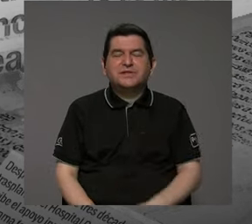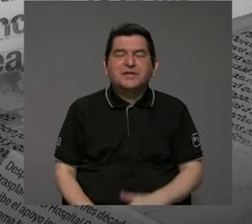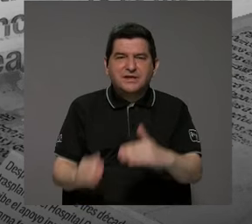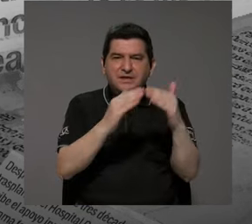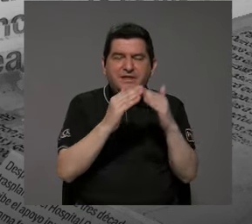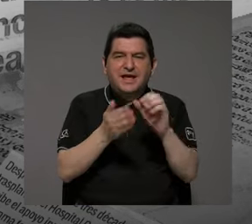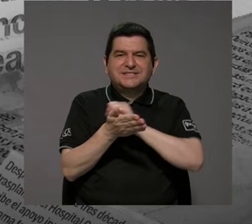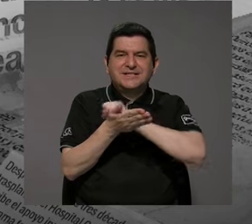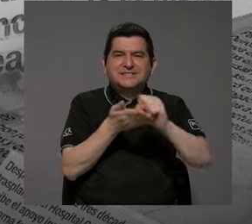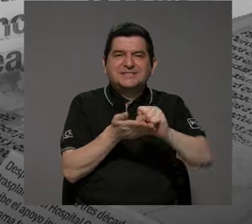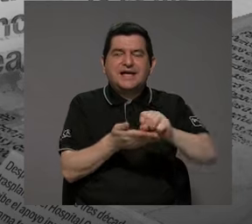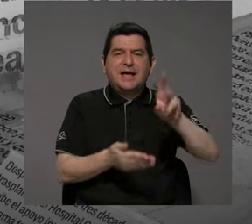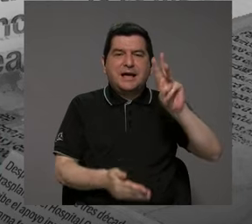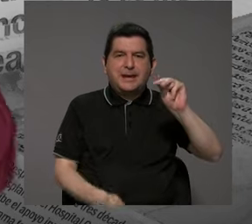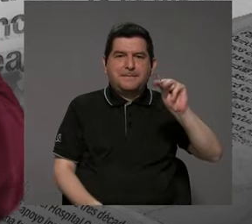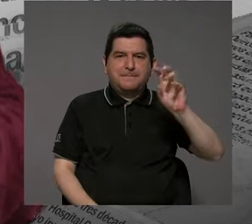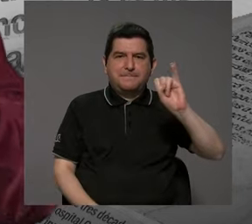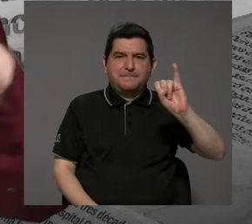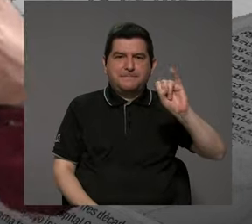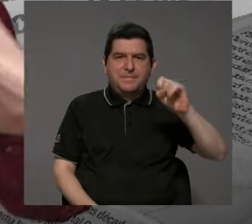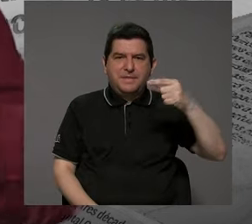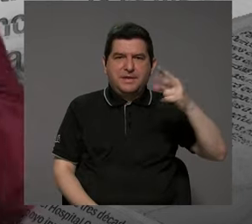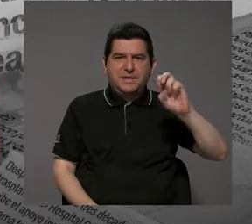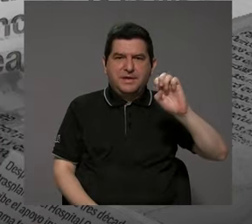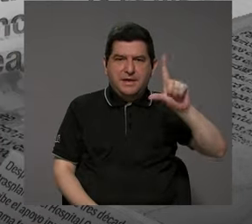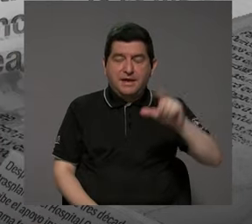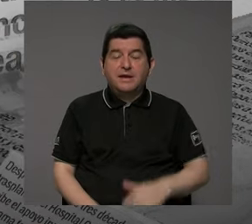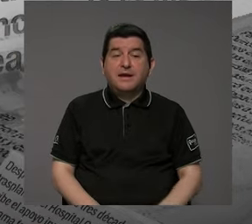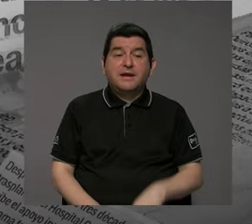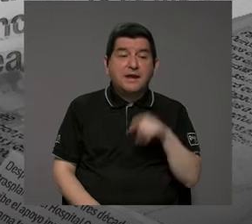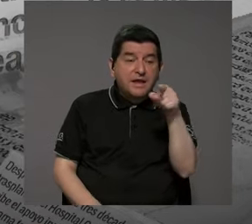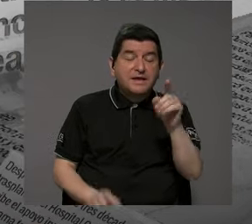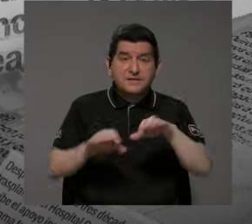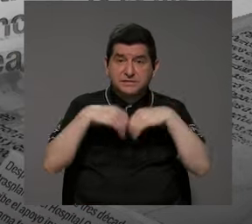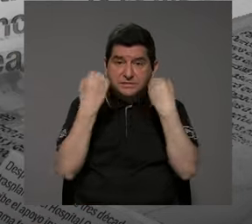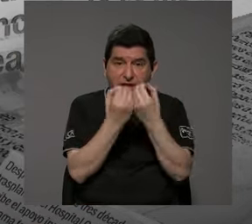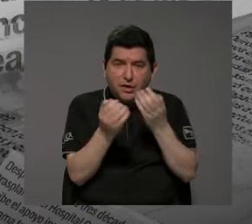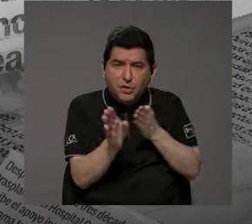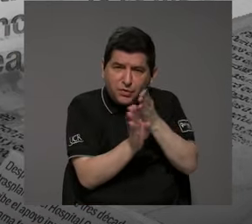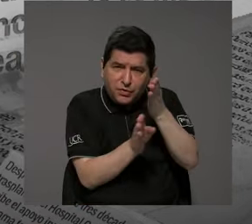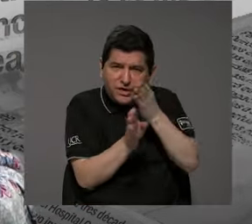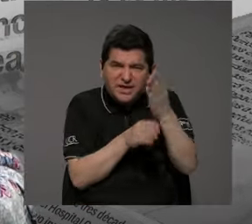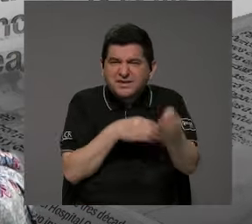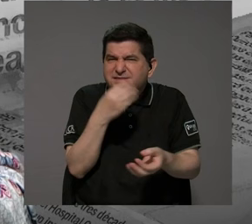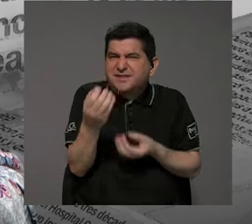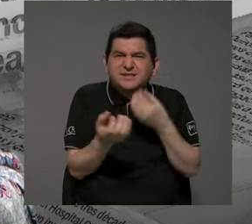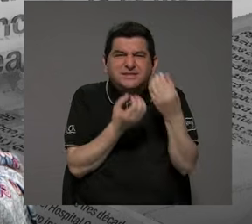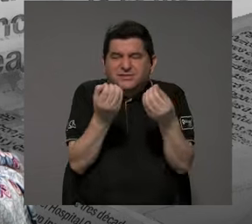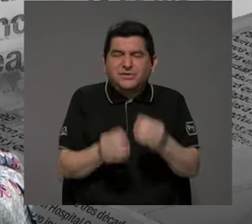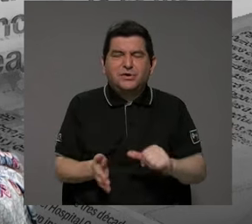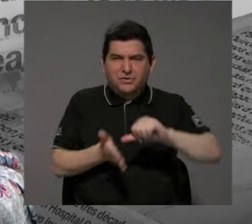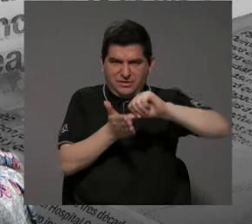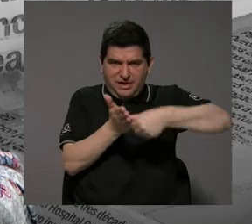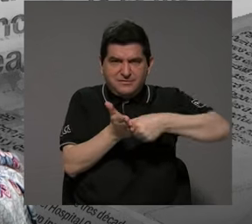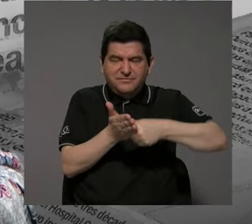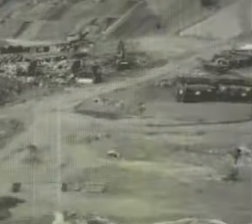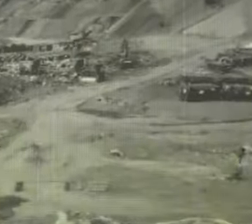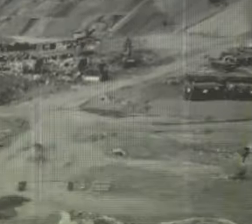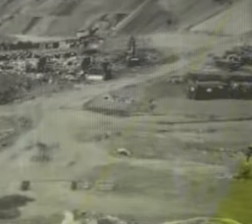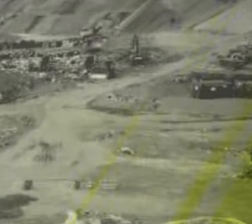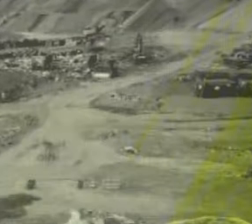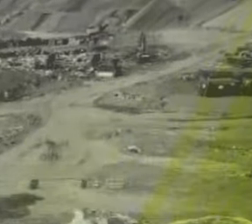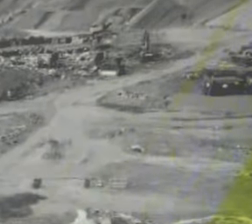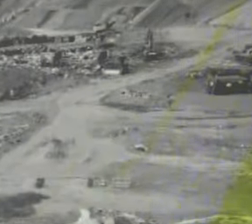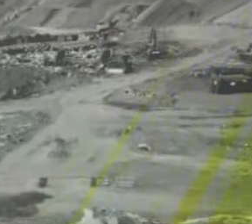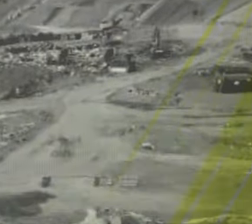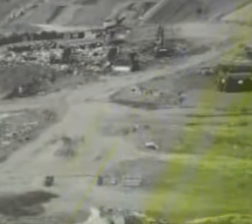Miguel verdad para un poco Resaltar la trayectoria de esa organización y qué han venido haciendo para resar un poco los logros eh qué